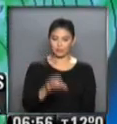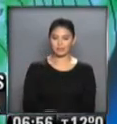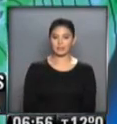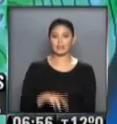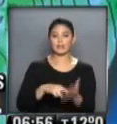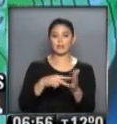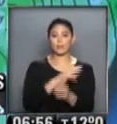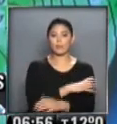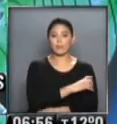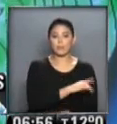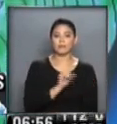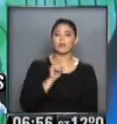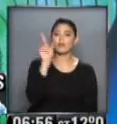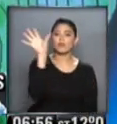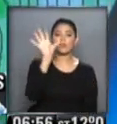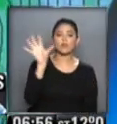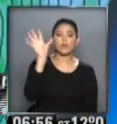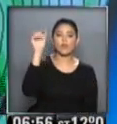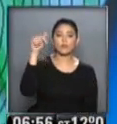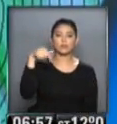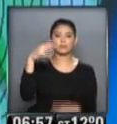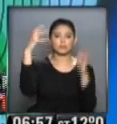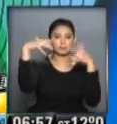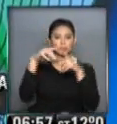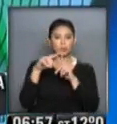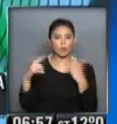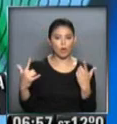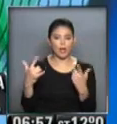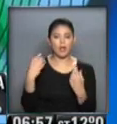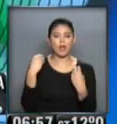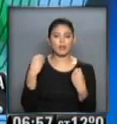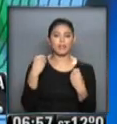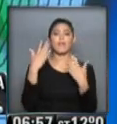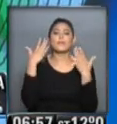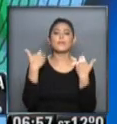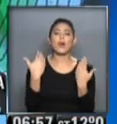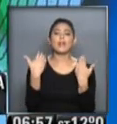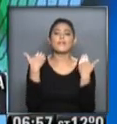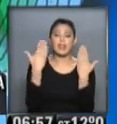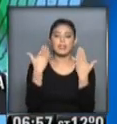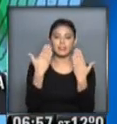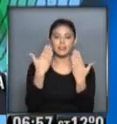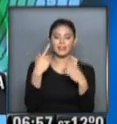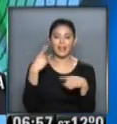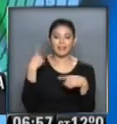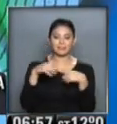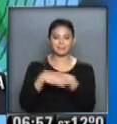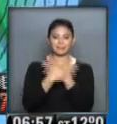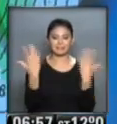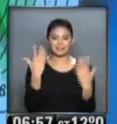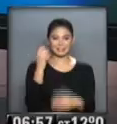Norte, centro del país, meseta patagónica, sin lluvia. Para festejar el Día de la Patria se está preparando bien el